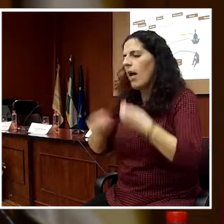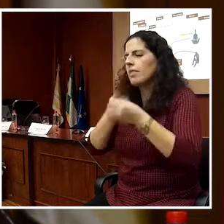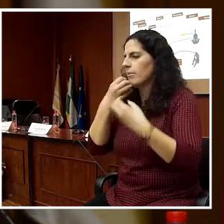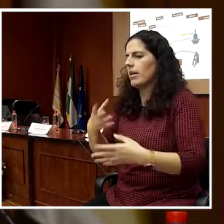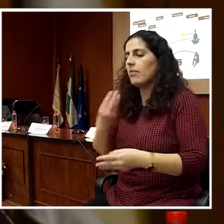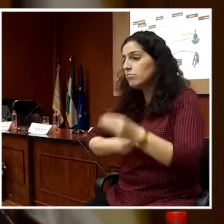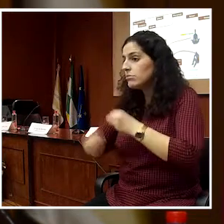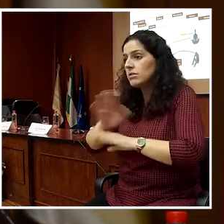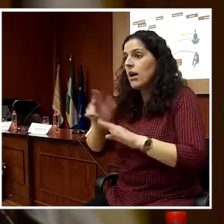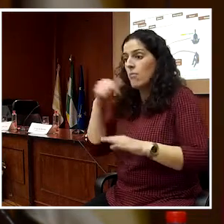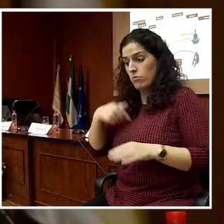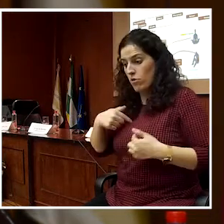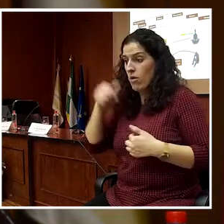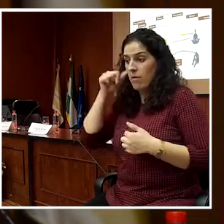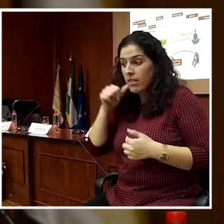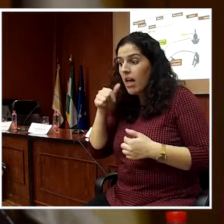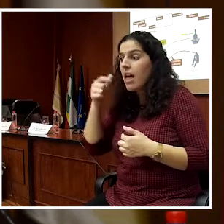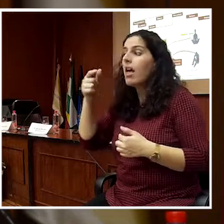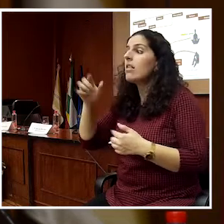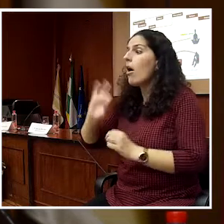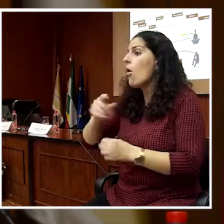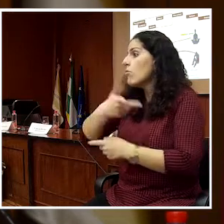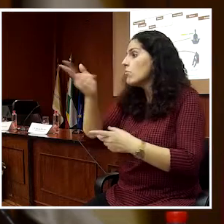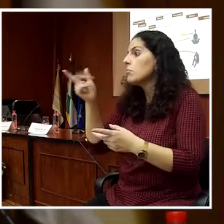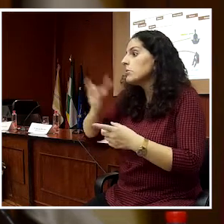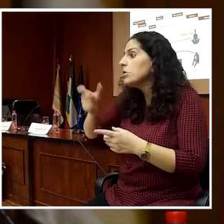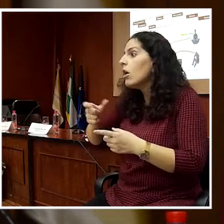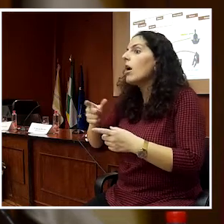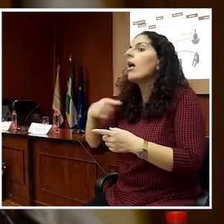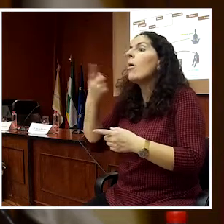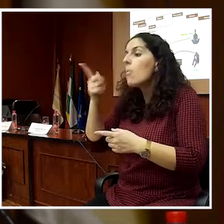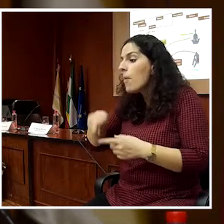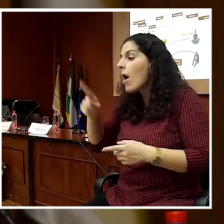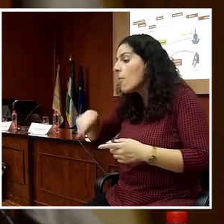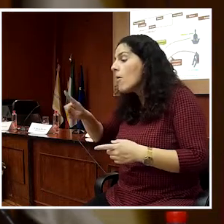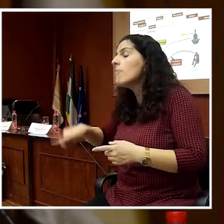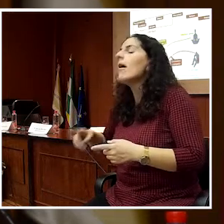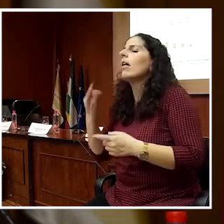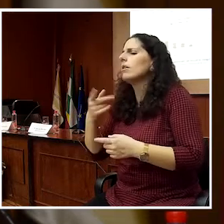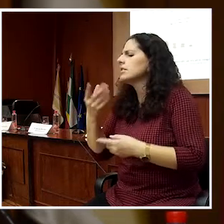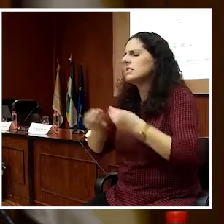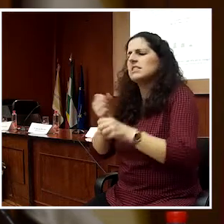ya en la mujer embarazada y en los primeros meses y años de la vida de un niño.